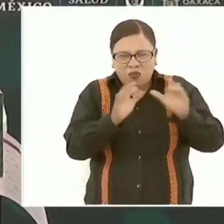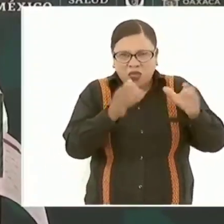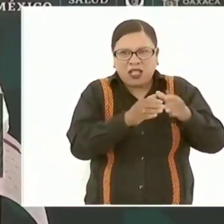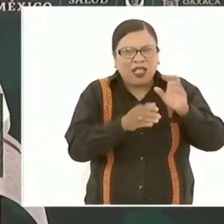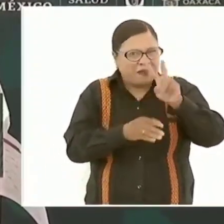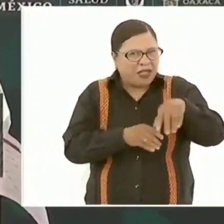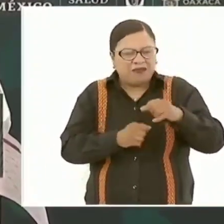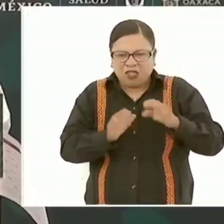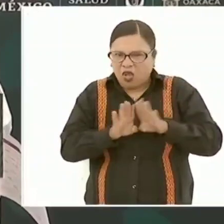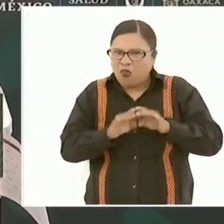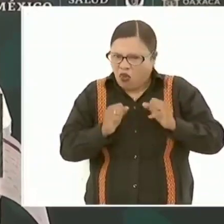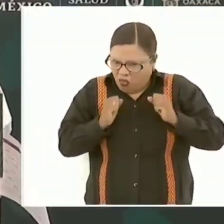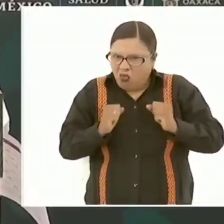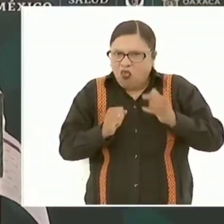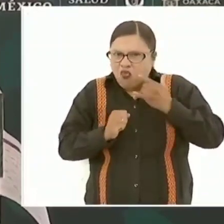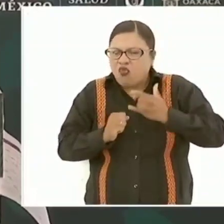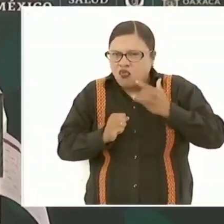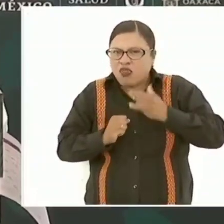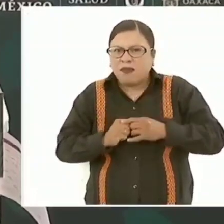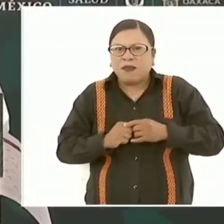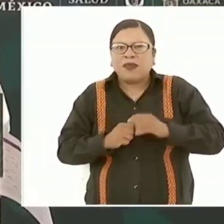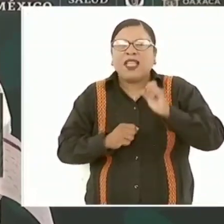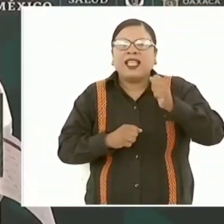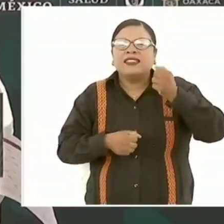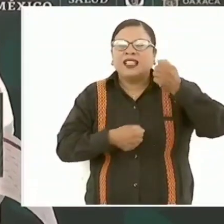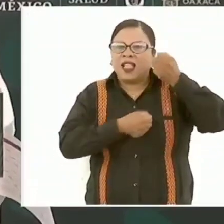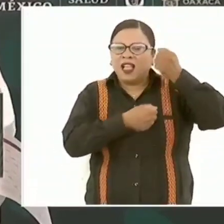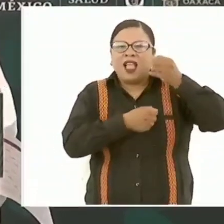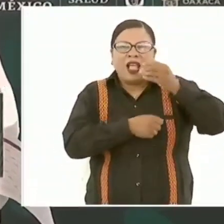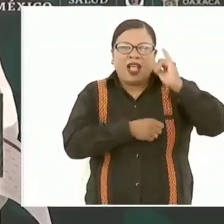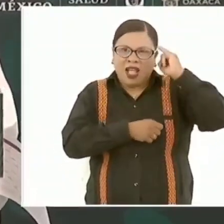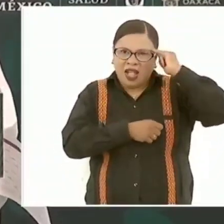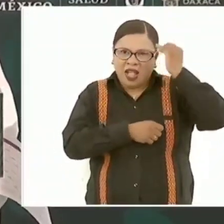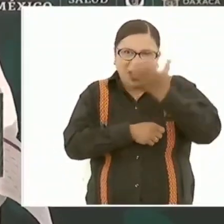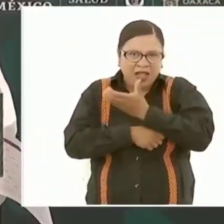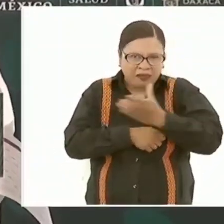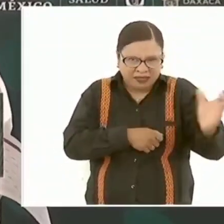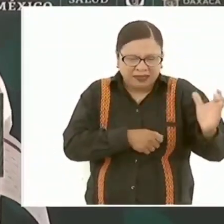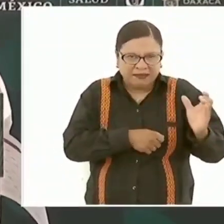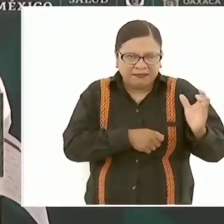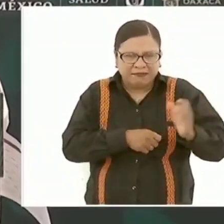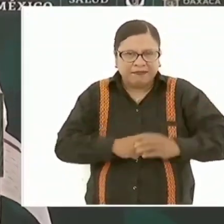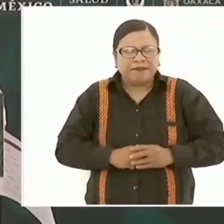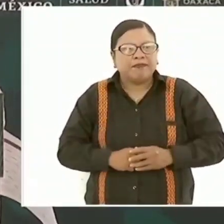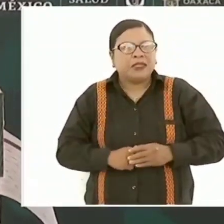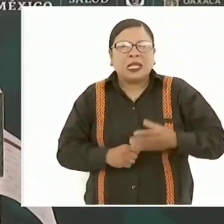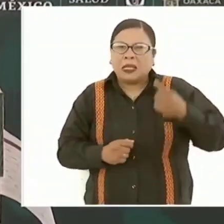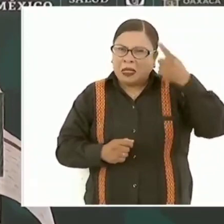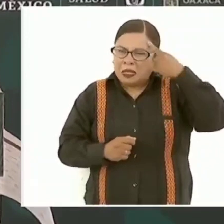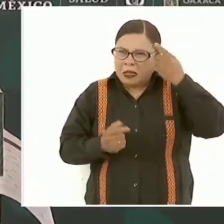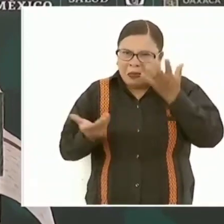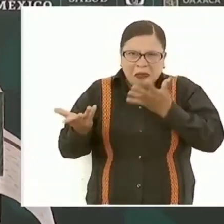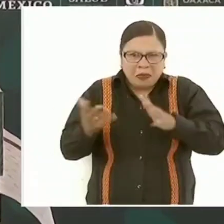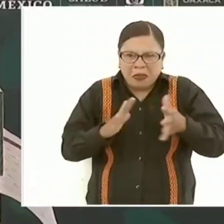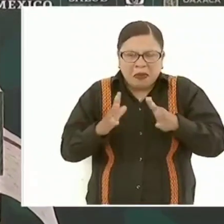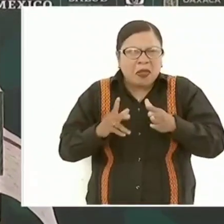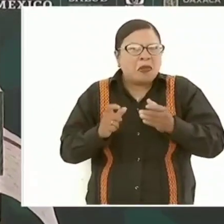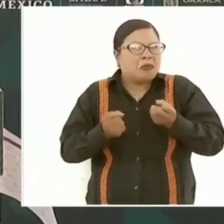respeto lo digo, Antorcha Campesina. yo calculo que